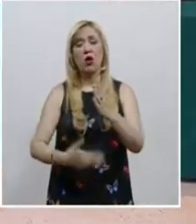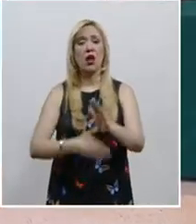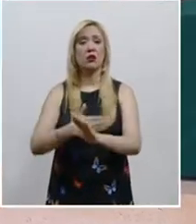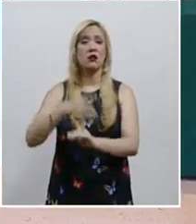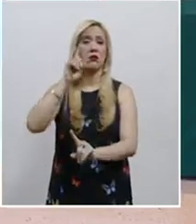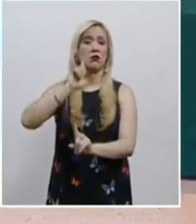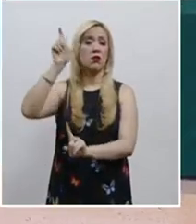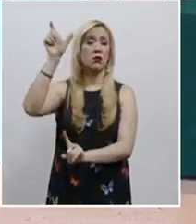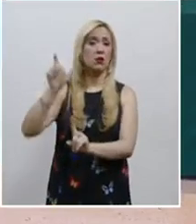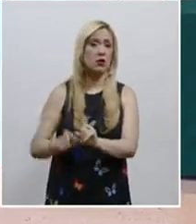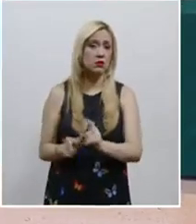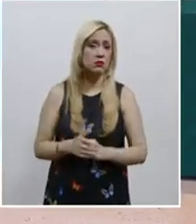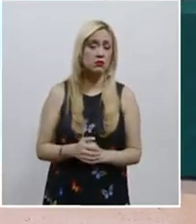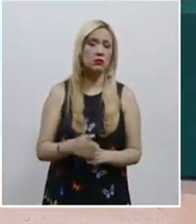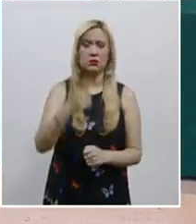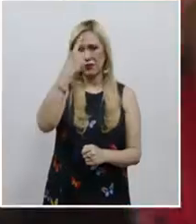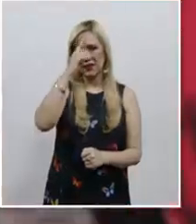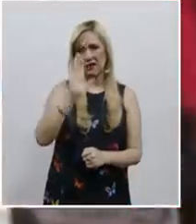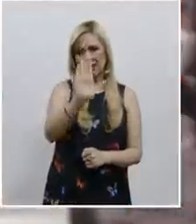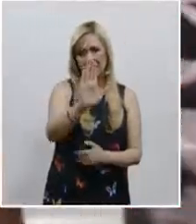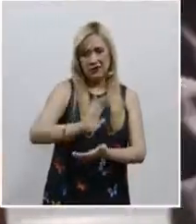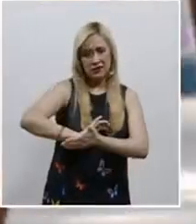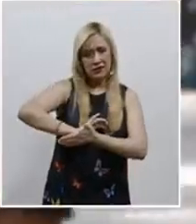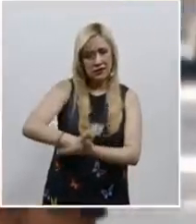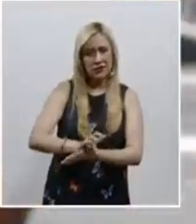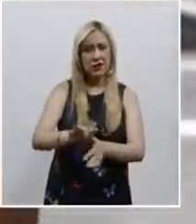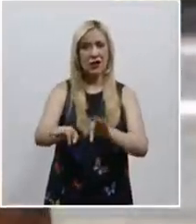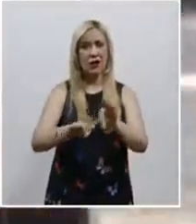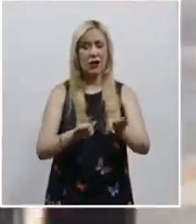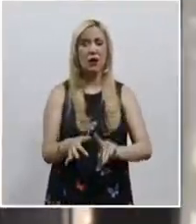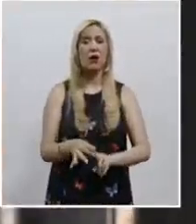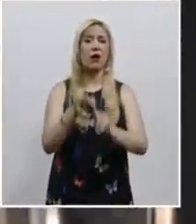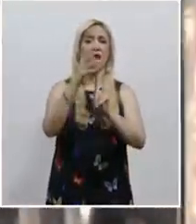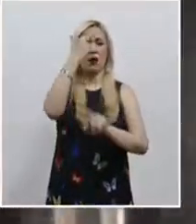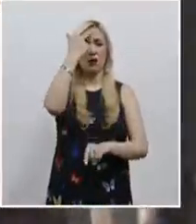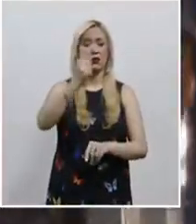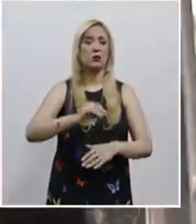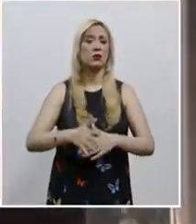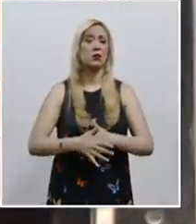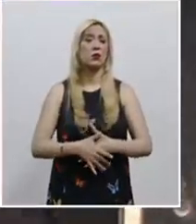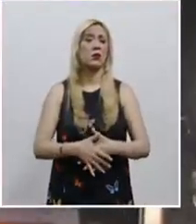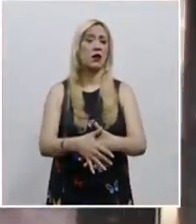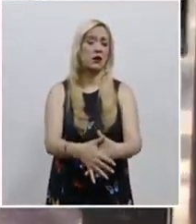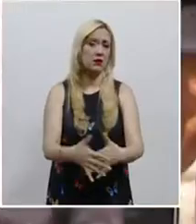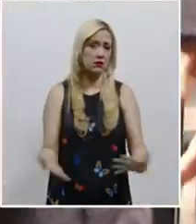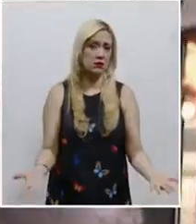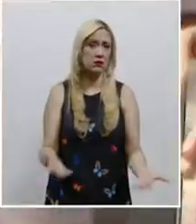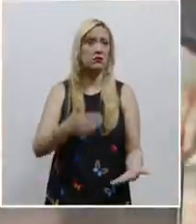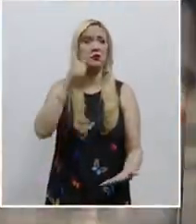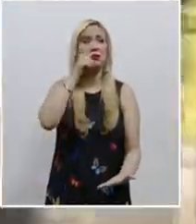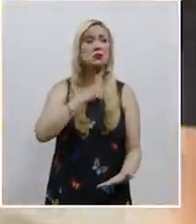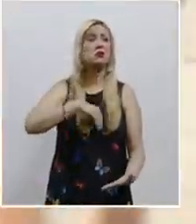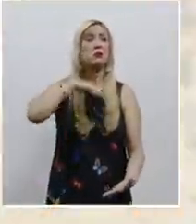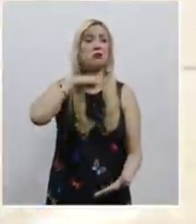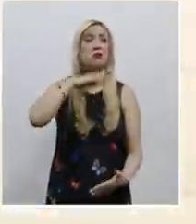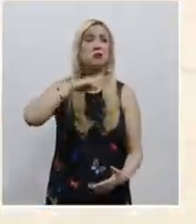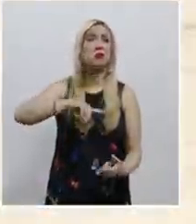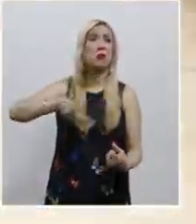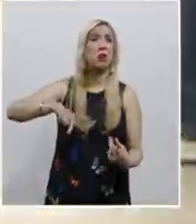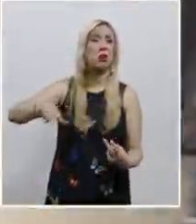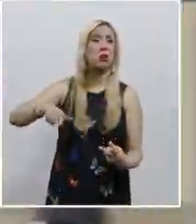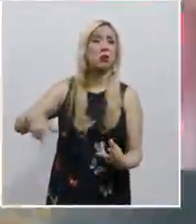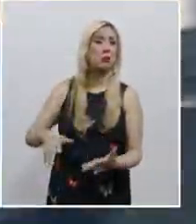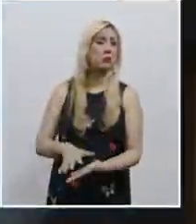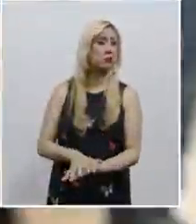y sancionar actos de discriminación laboral por embarazo que en muchas ocasiones suelen pasar desapercibidos. Poder